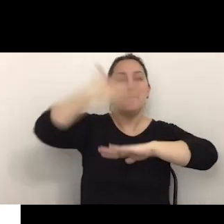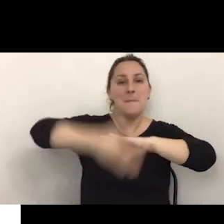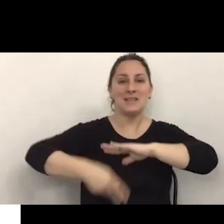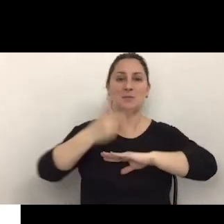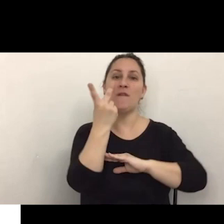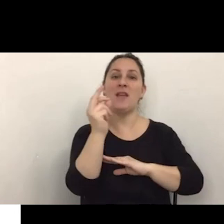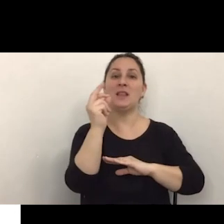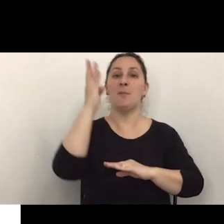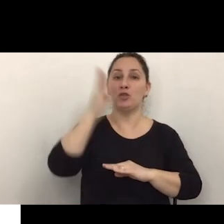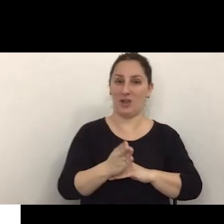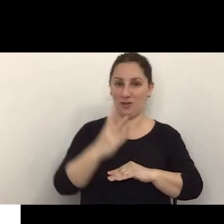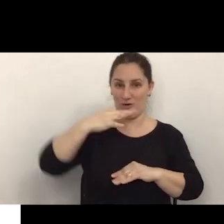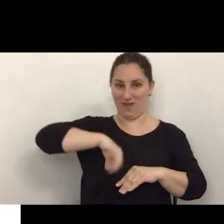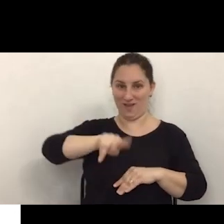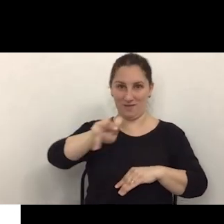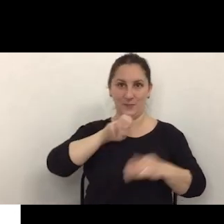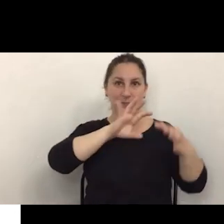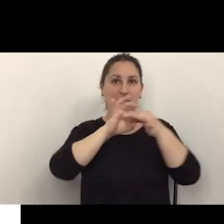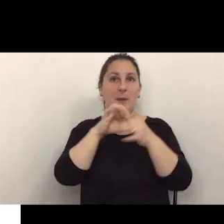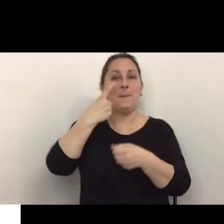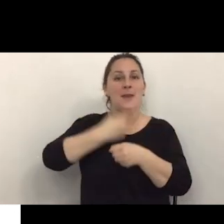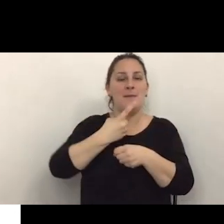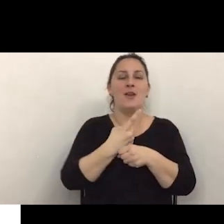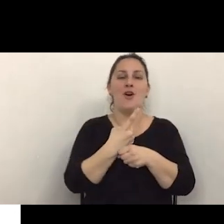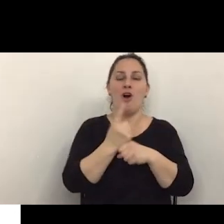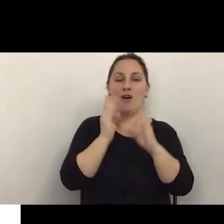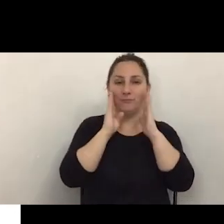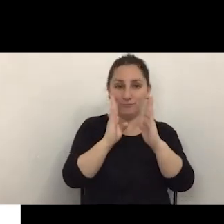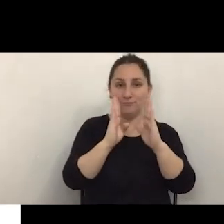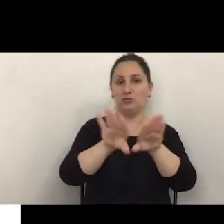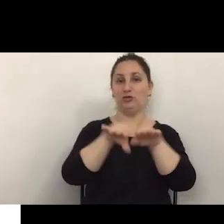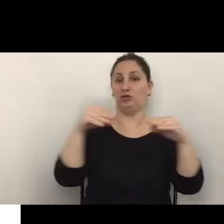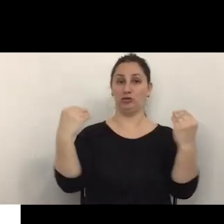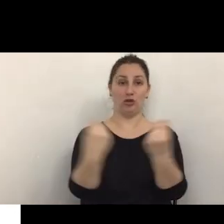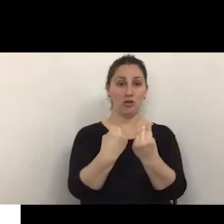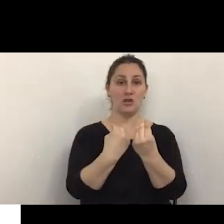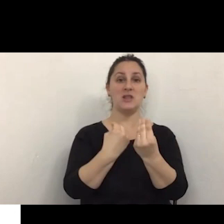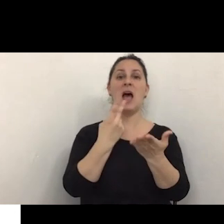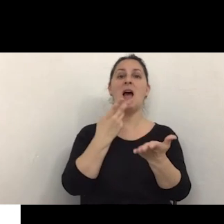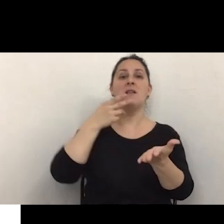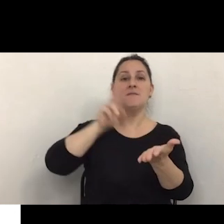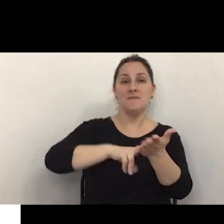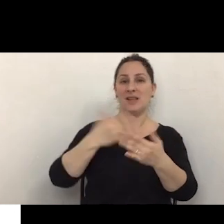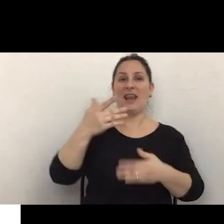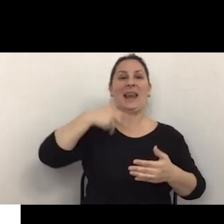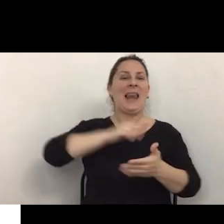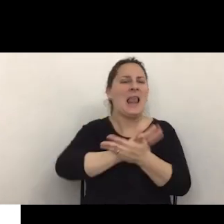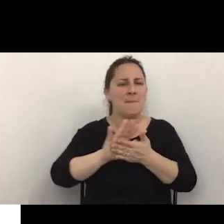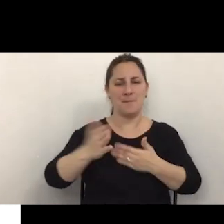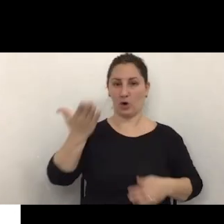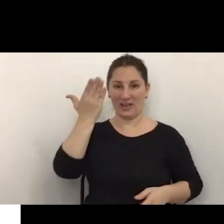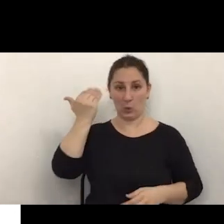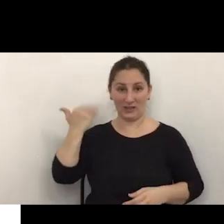haber, afectando en primer término a la totalidad de los importes netos retroactivos, ya sea en una